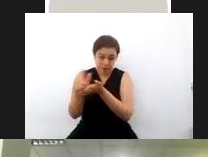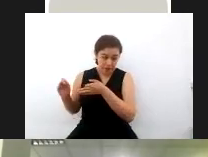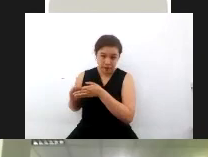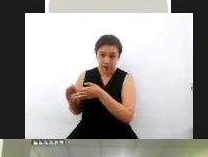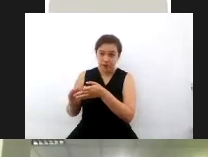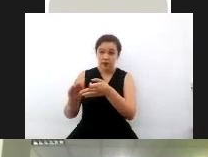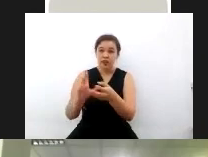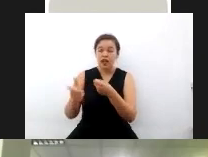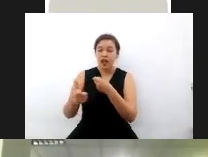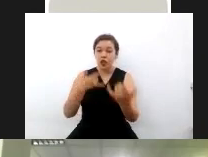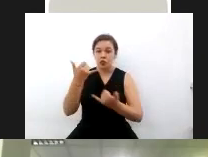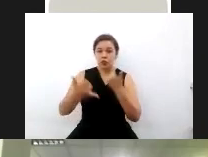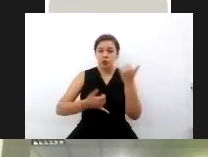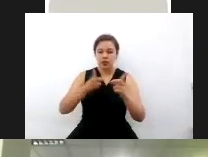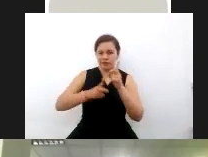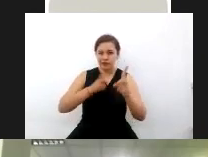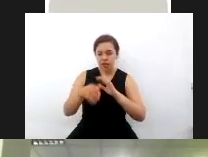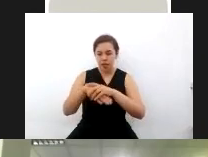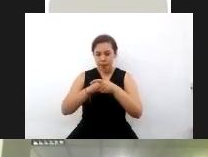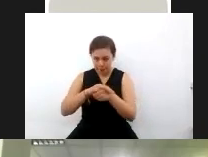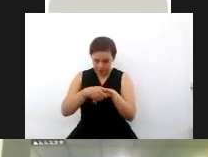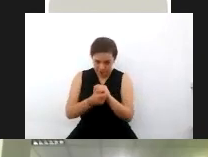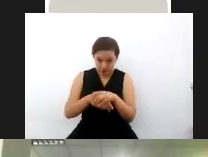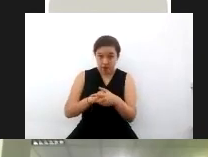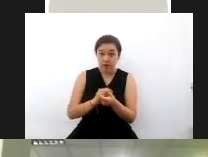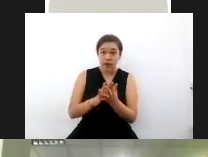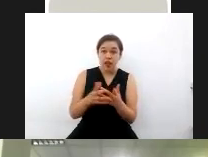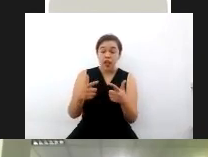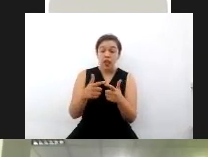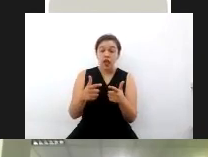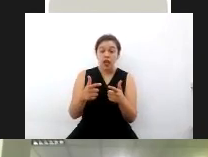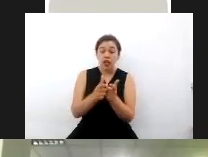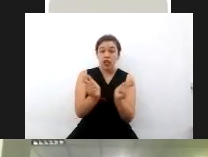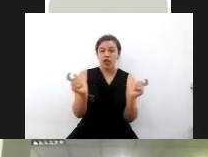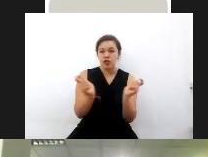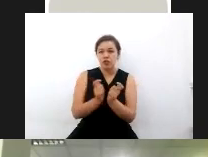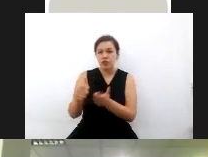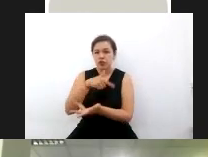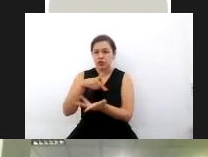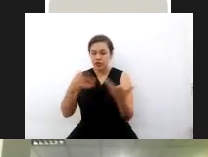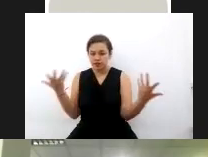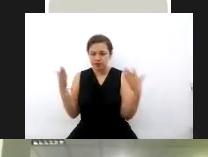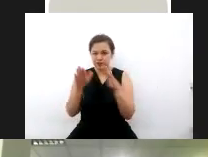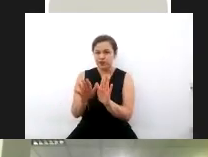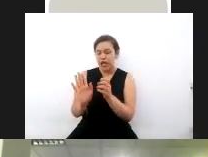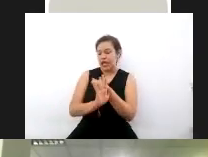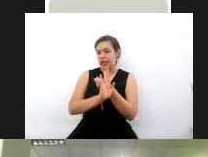actividades deportivas, lavado de manos, evitar juegos en grupos y lugares cerrados. Si los niños llevan lunch o